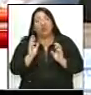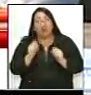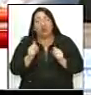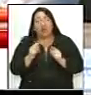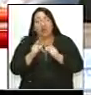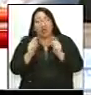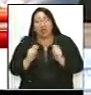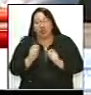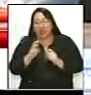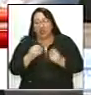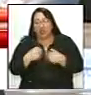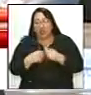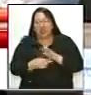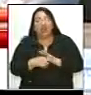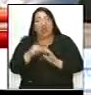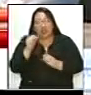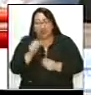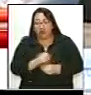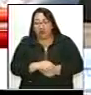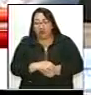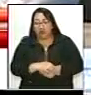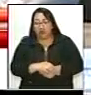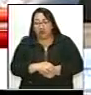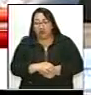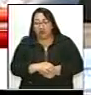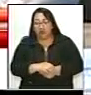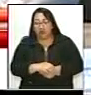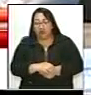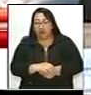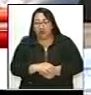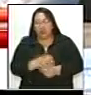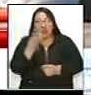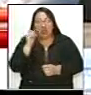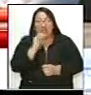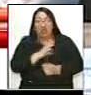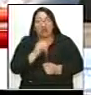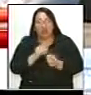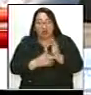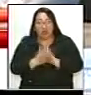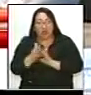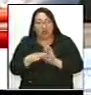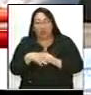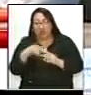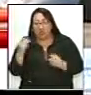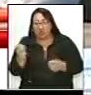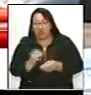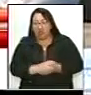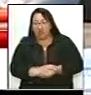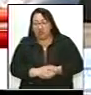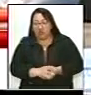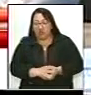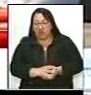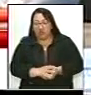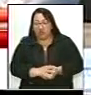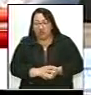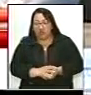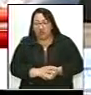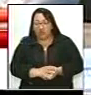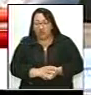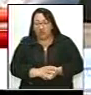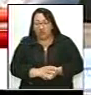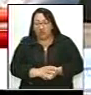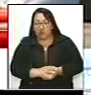ha dicho, tienen derecho, por criterios de conciencia, a salirse de ese partido. Eso es lo que estamos